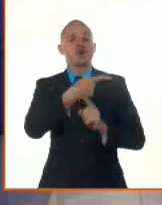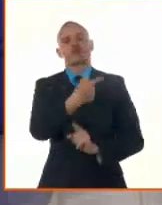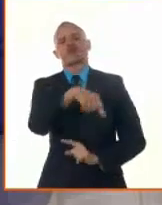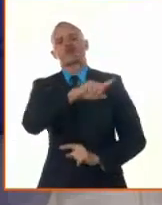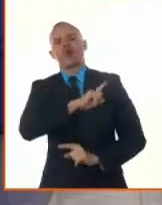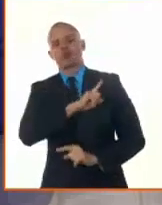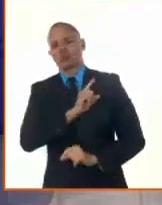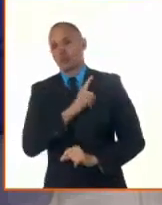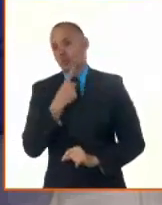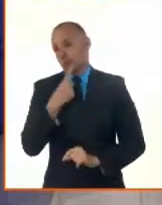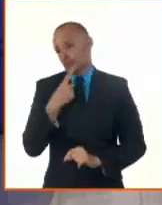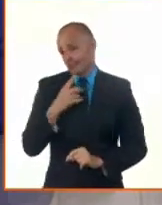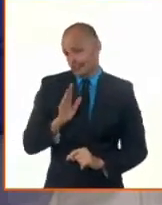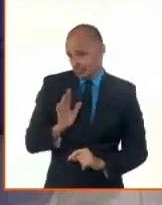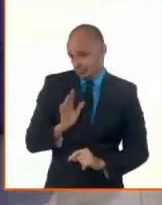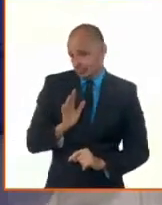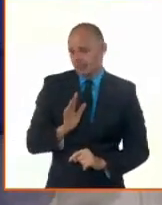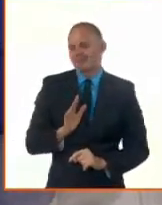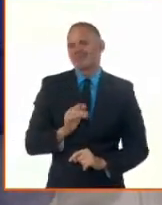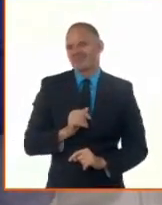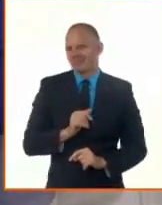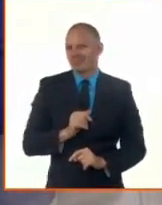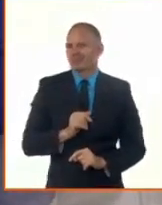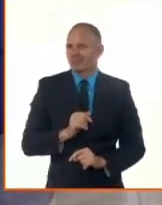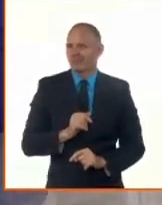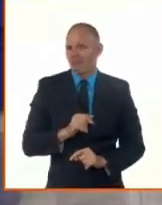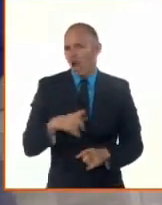contigo sobre esto